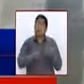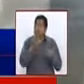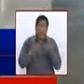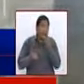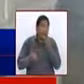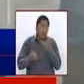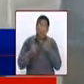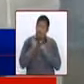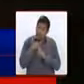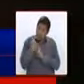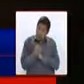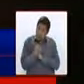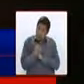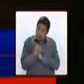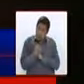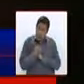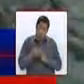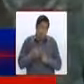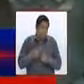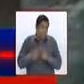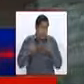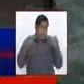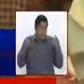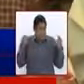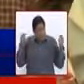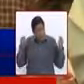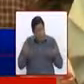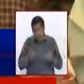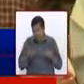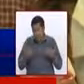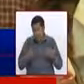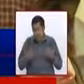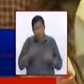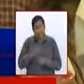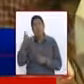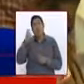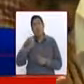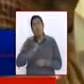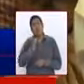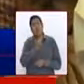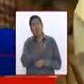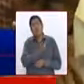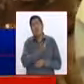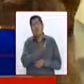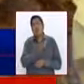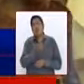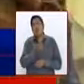que ellos hagan esta situación, entonces tratan de afectar